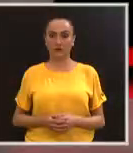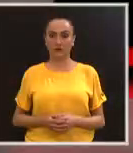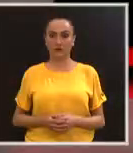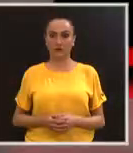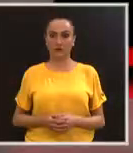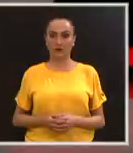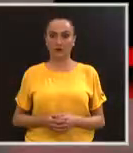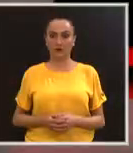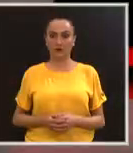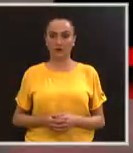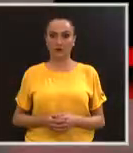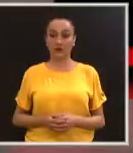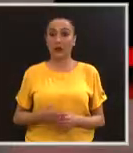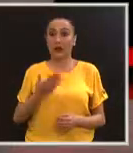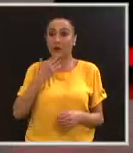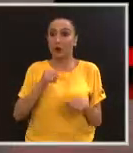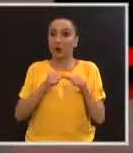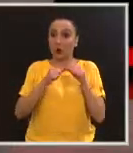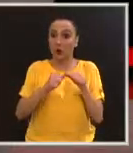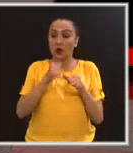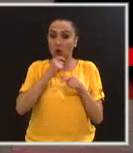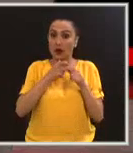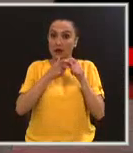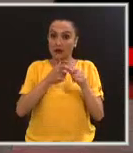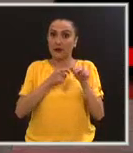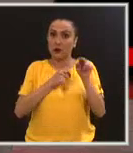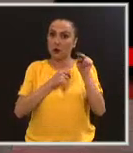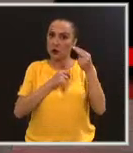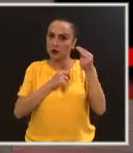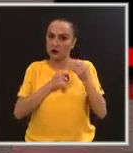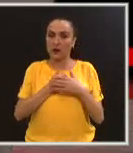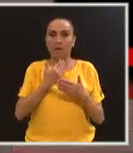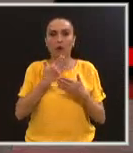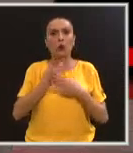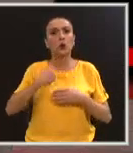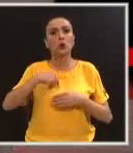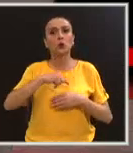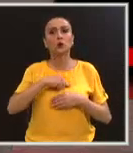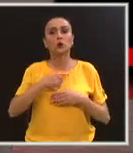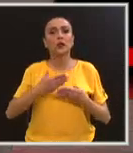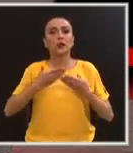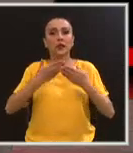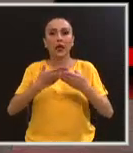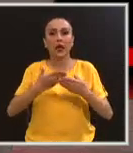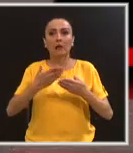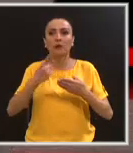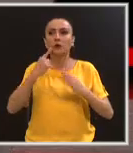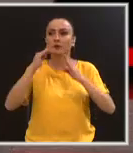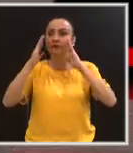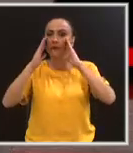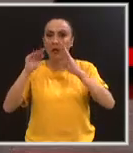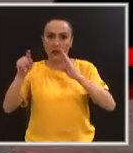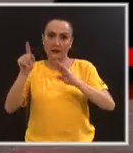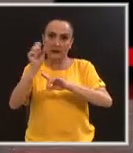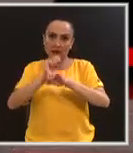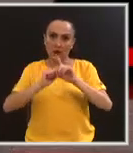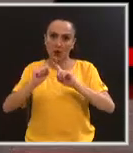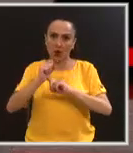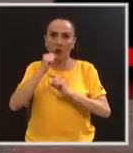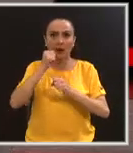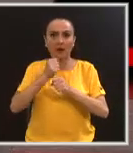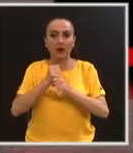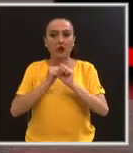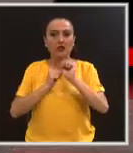regresamos Gracias por continuar con extra noticias bueno Nosotros hemos dado estado dando cobertura a este caso de la operación